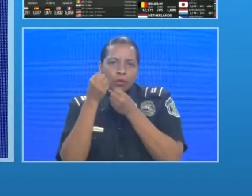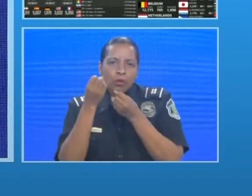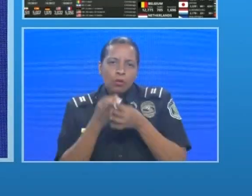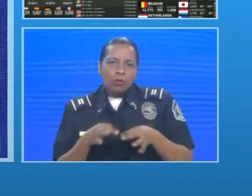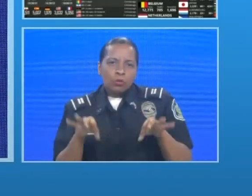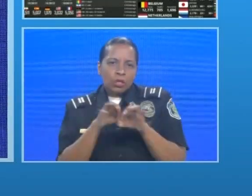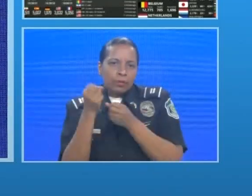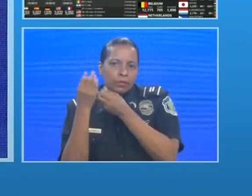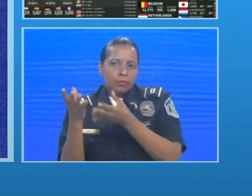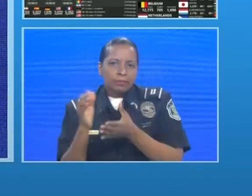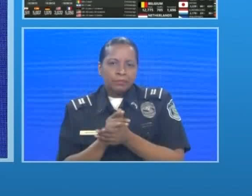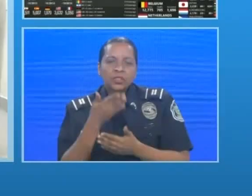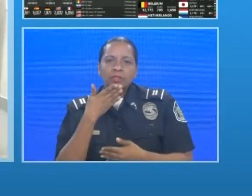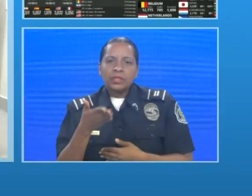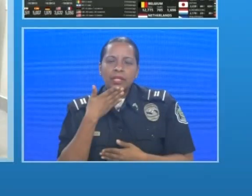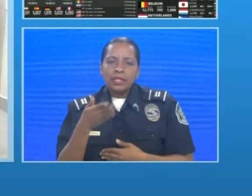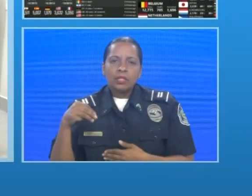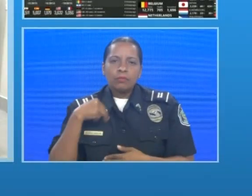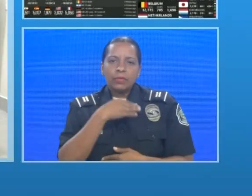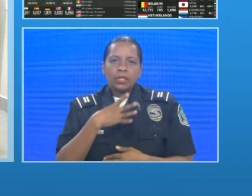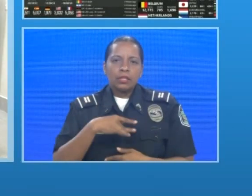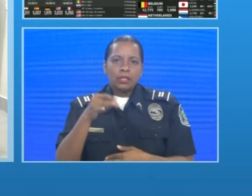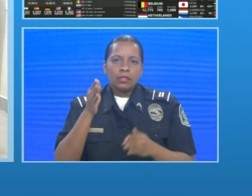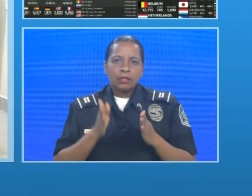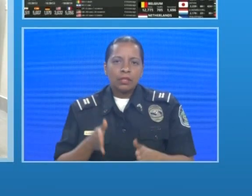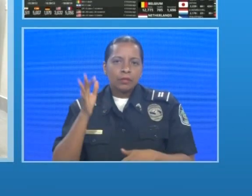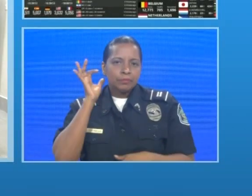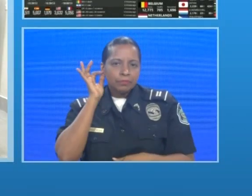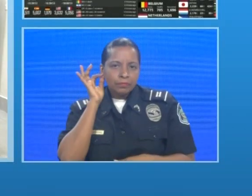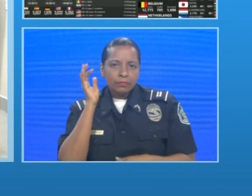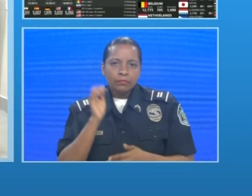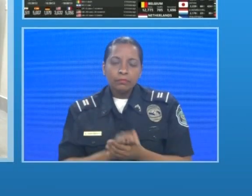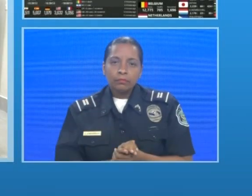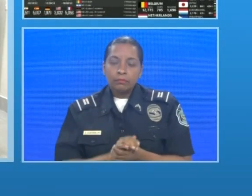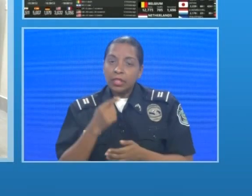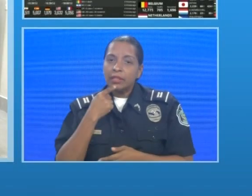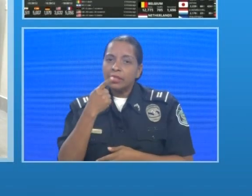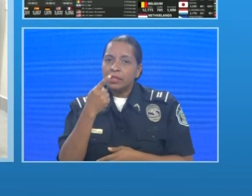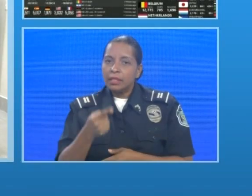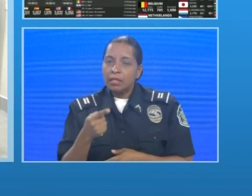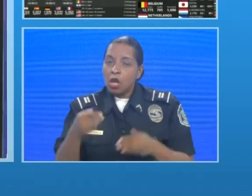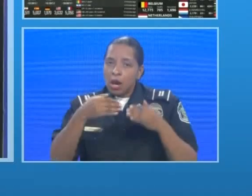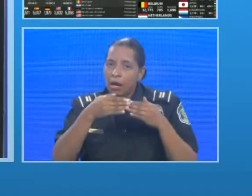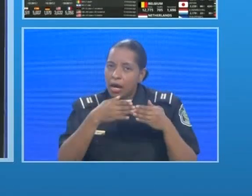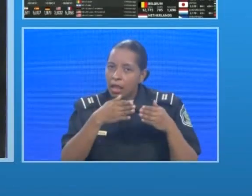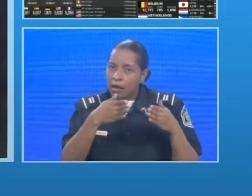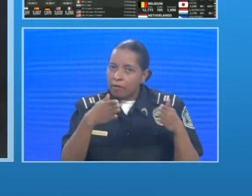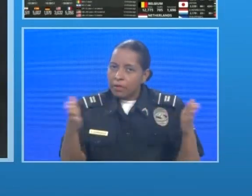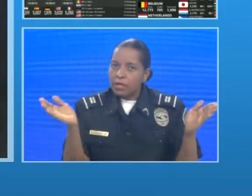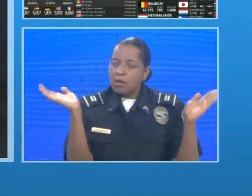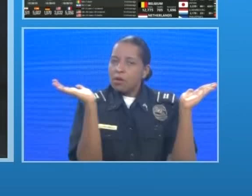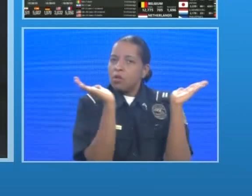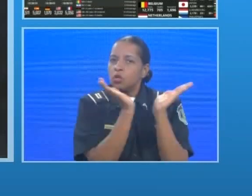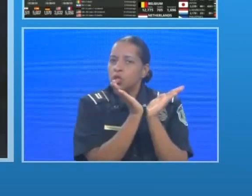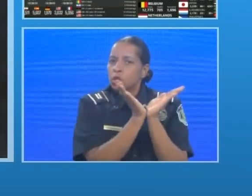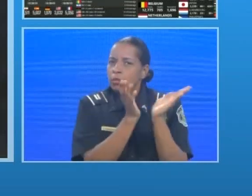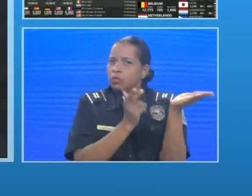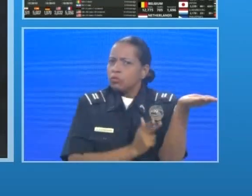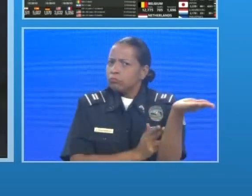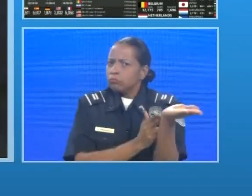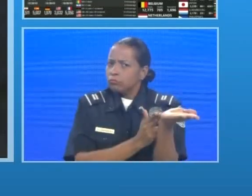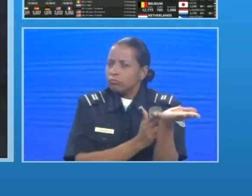relación a su pregunta. Gracias, señora ministra. Básicamente para decirle que al abrir los servicios de la ULAPS de Nuevo